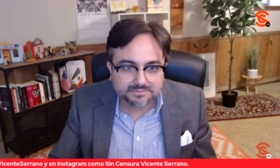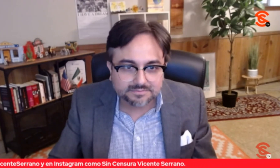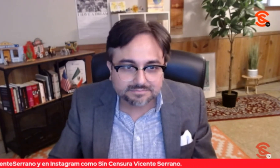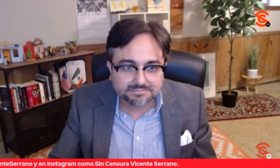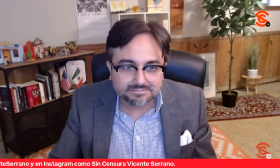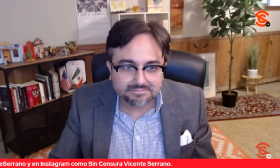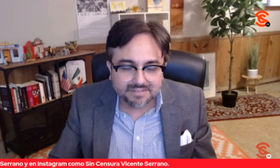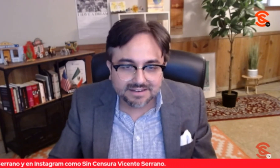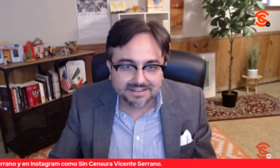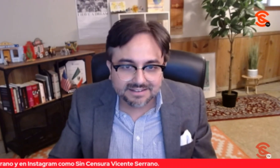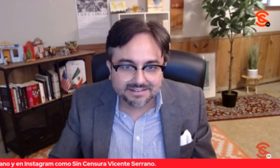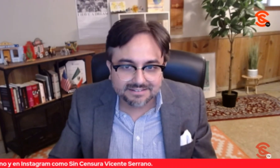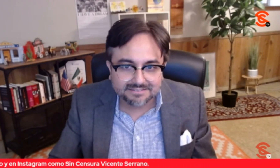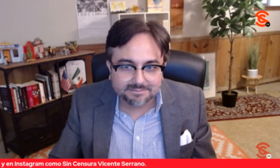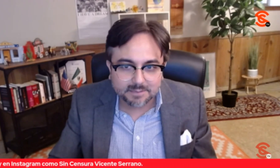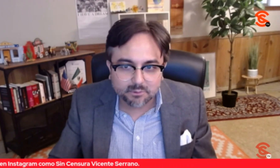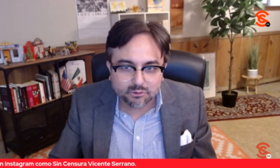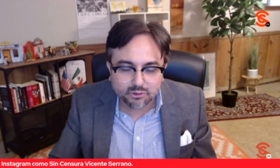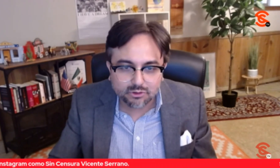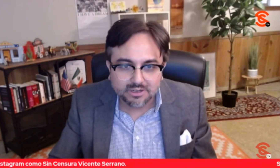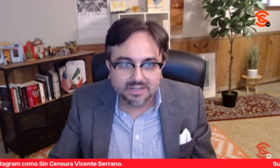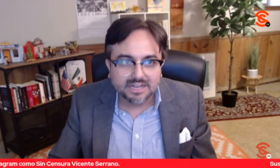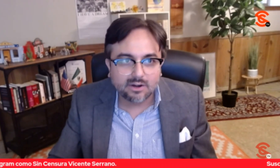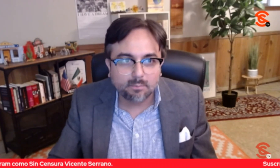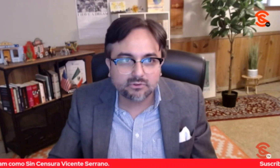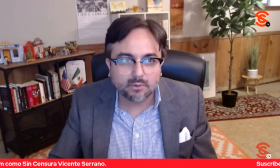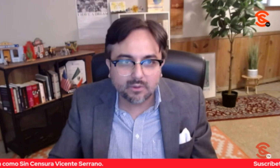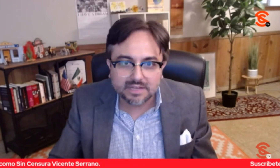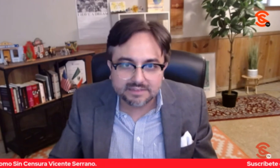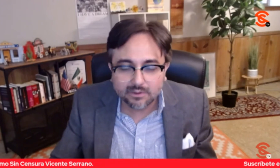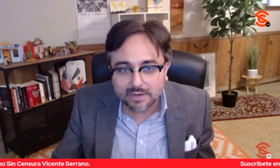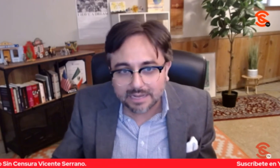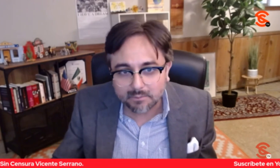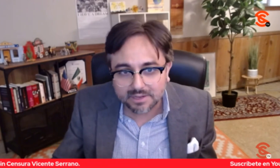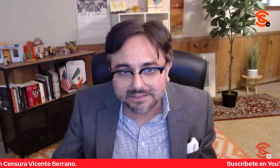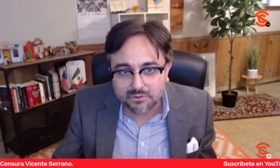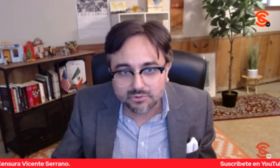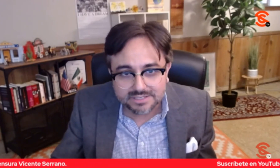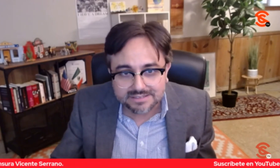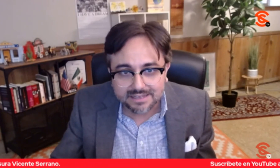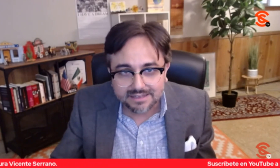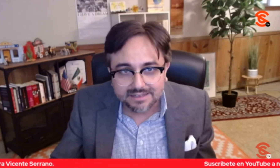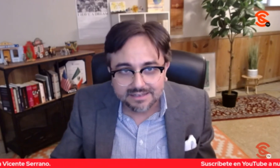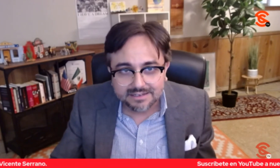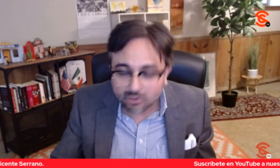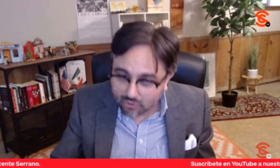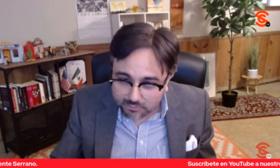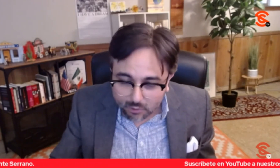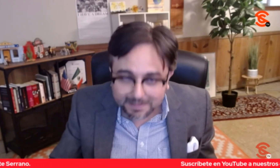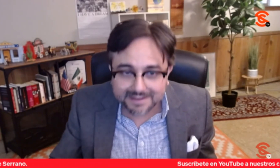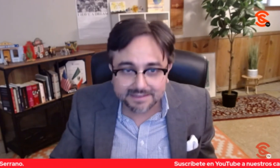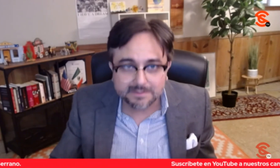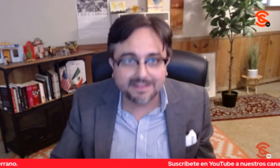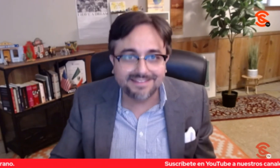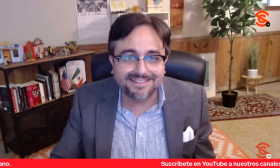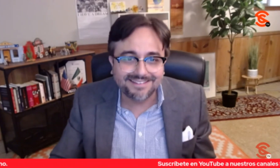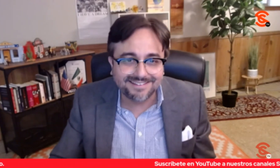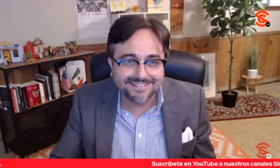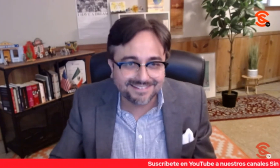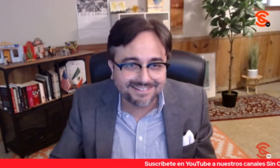reportero le reprochó a López Obrador que tenga una camioneta y un Jetta. No es broma, de